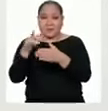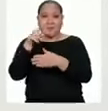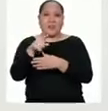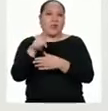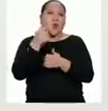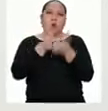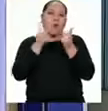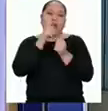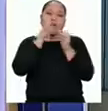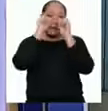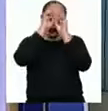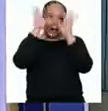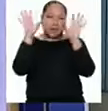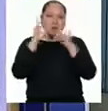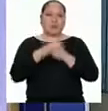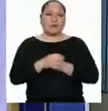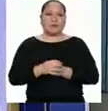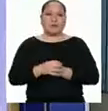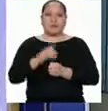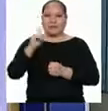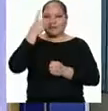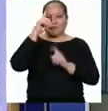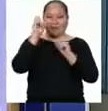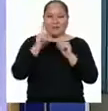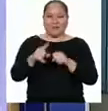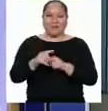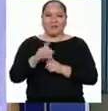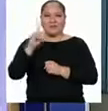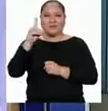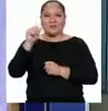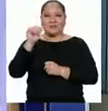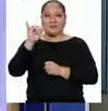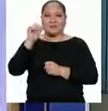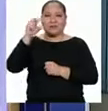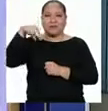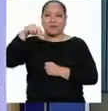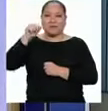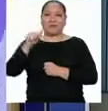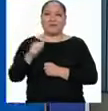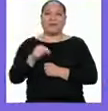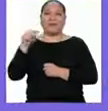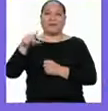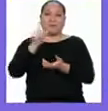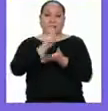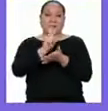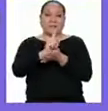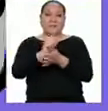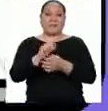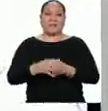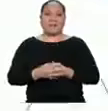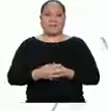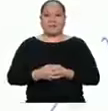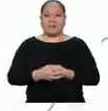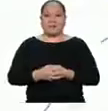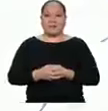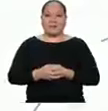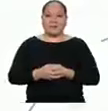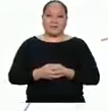ha quedado claro. Nuestra primera pregunta es de Dayana Herrera, de la ciudad de Lima.